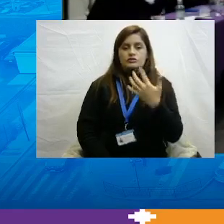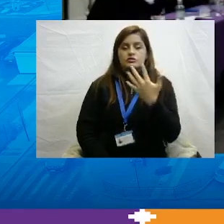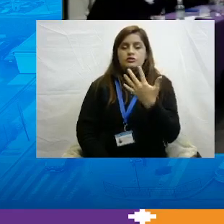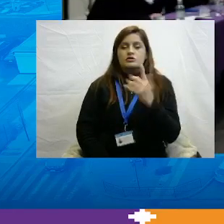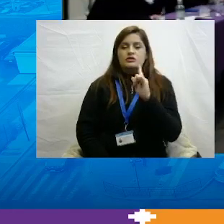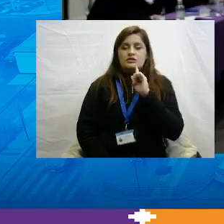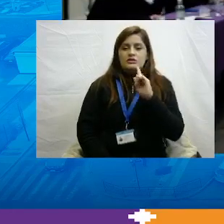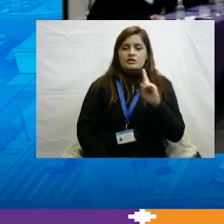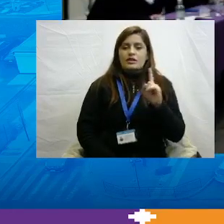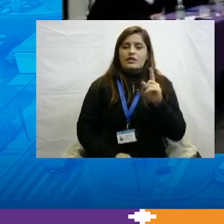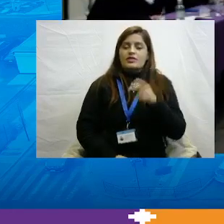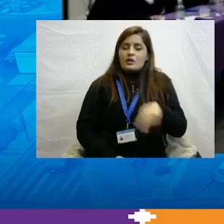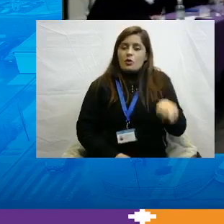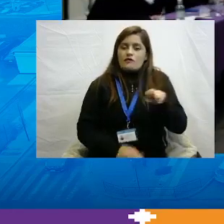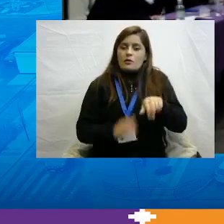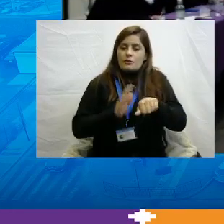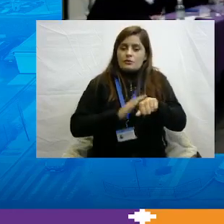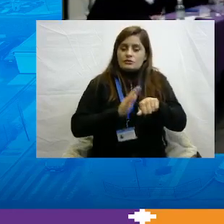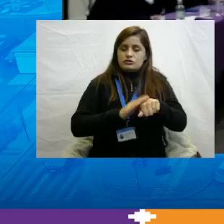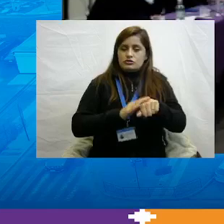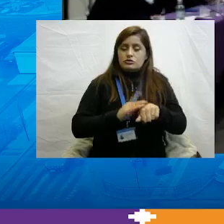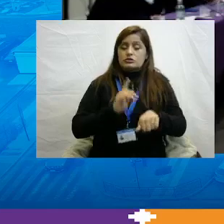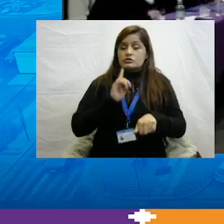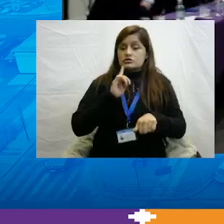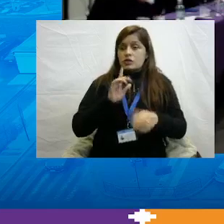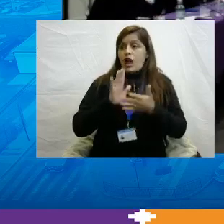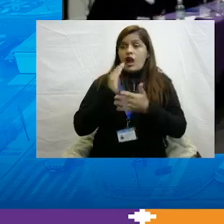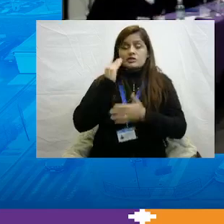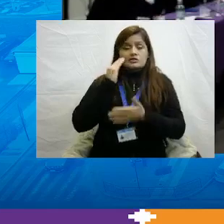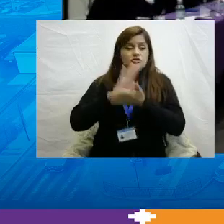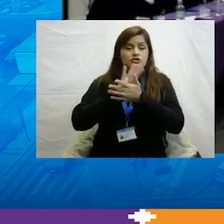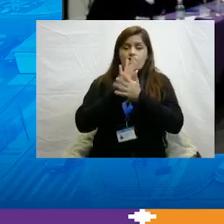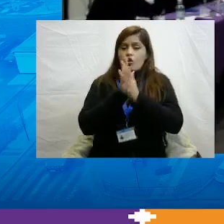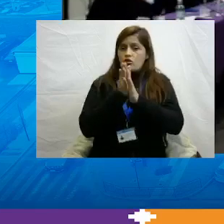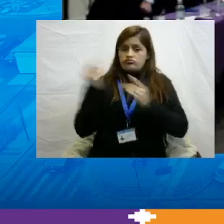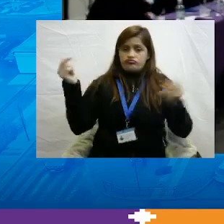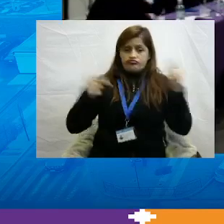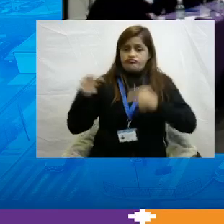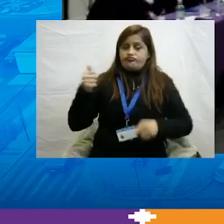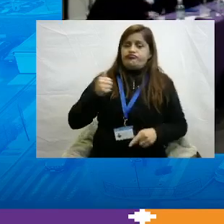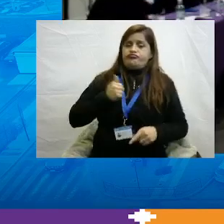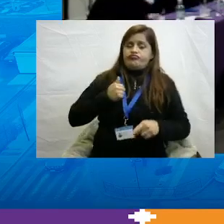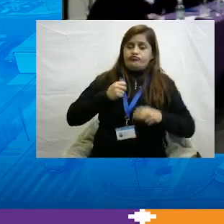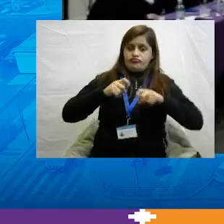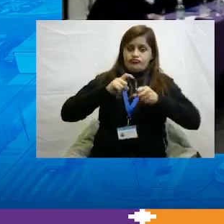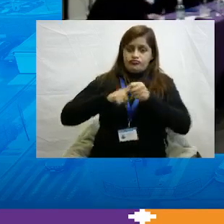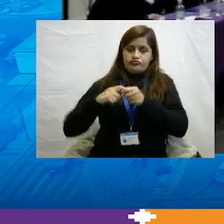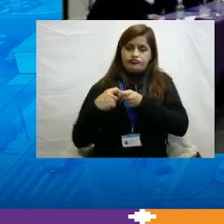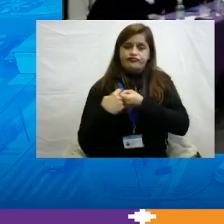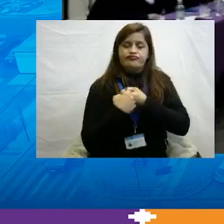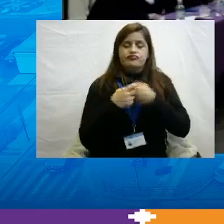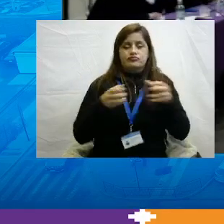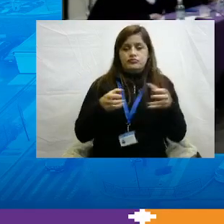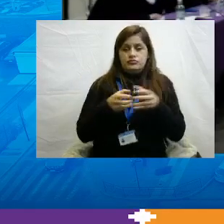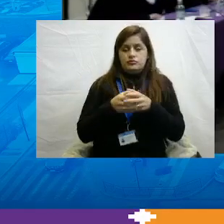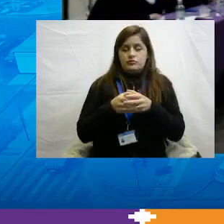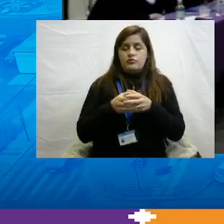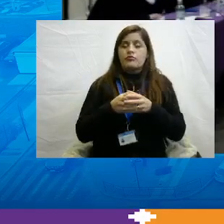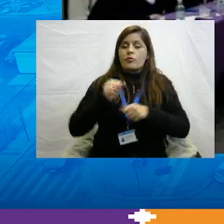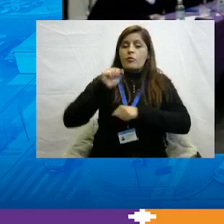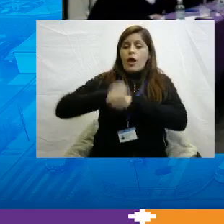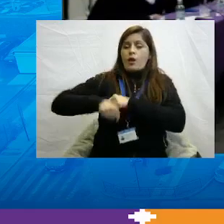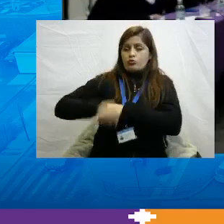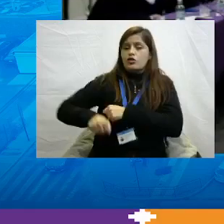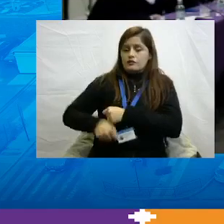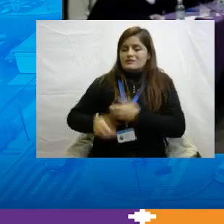patente y alcohol, y bueno, participó la mayoría de los concejales, el administrador y la directora Marcia Huerche, y se aprobó el listado que